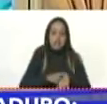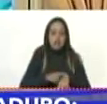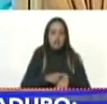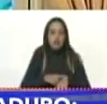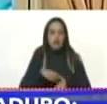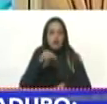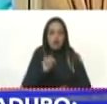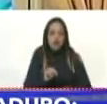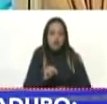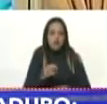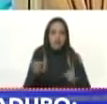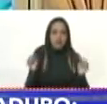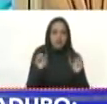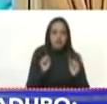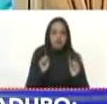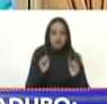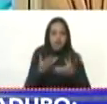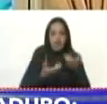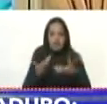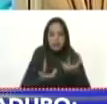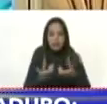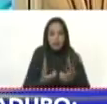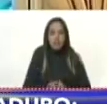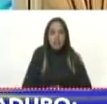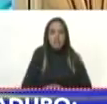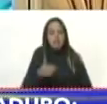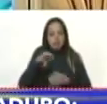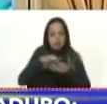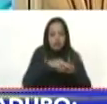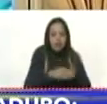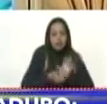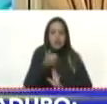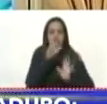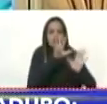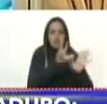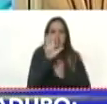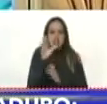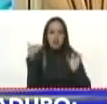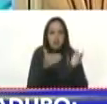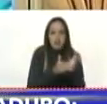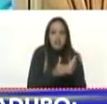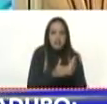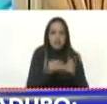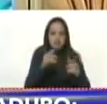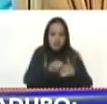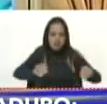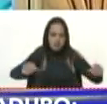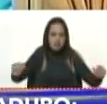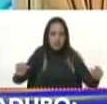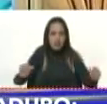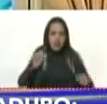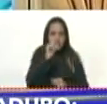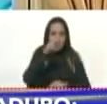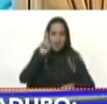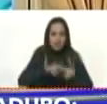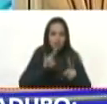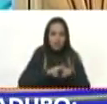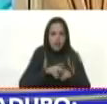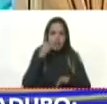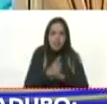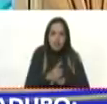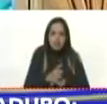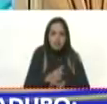casi 80.000 hectáreas, 85.000 hectáreas de caraota. ¿Ah? Tiene que llegar el día en que estemos